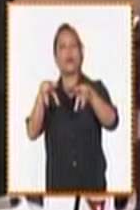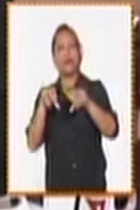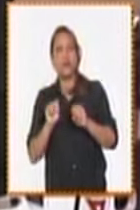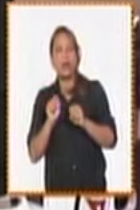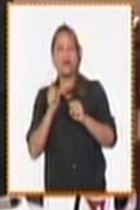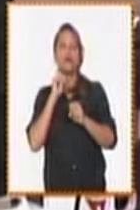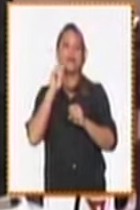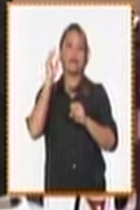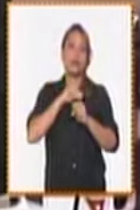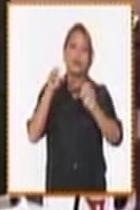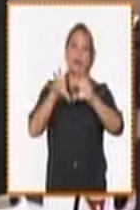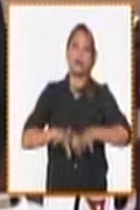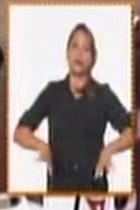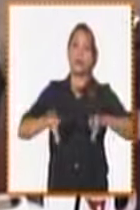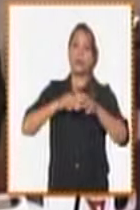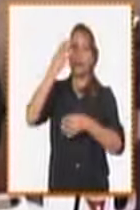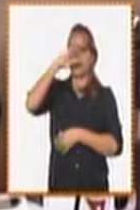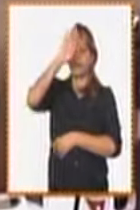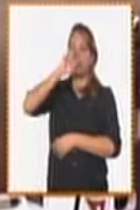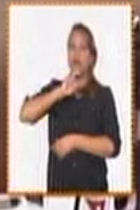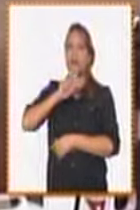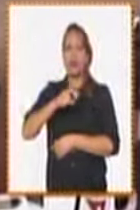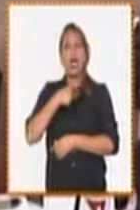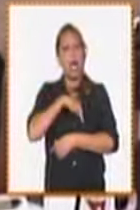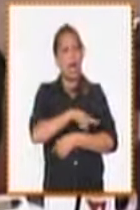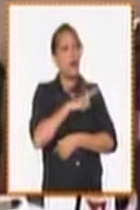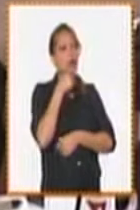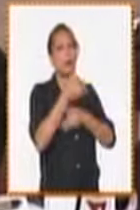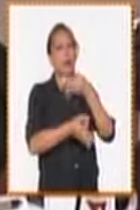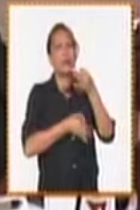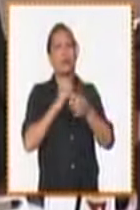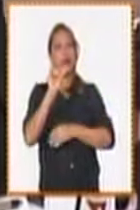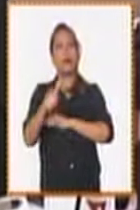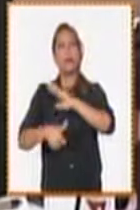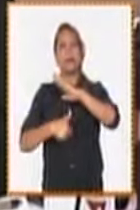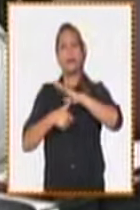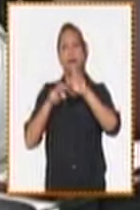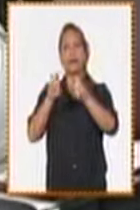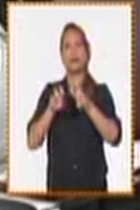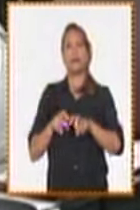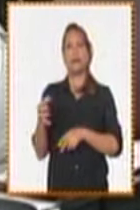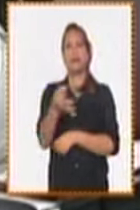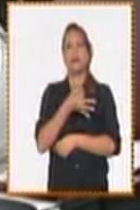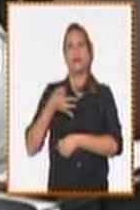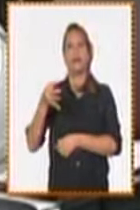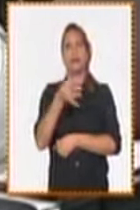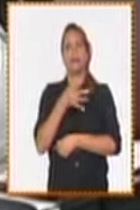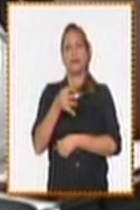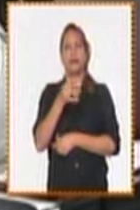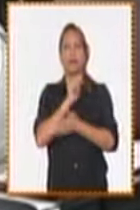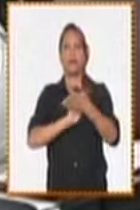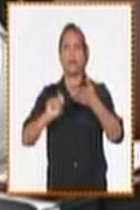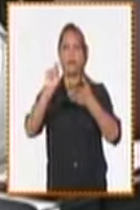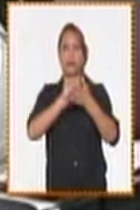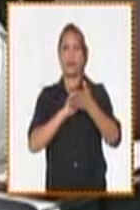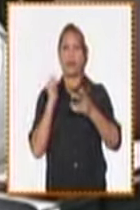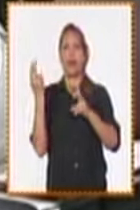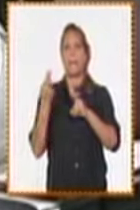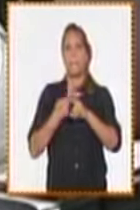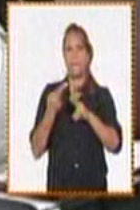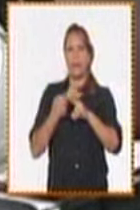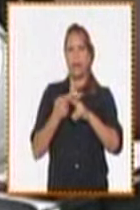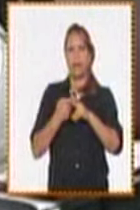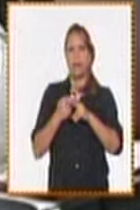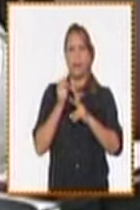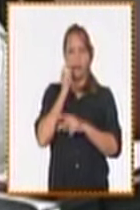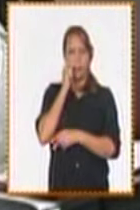las que enfrenta el país? Conversamos en estos minutos finales con el presidente de la Asamblea Municipal del Poder Popular en Bayamo, el compañero Reidier